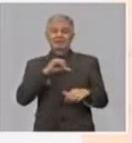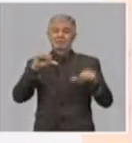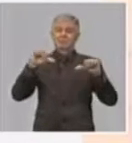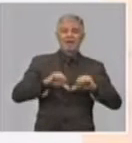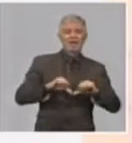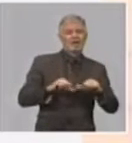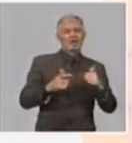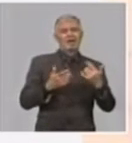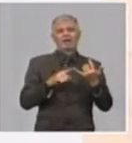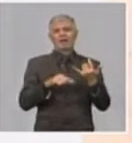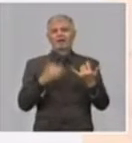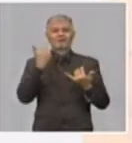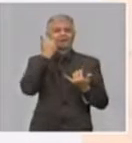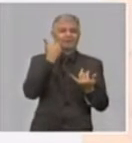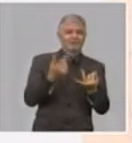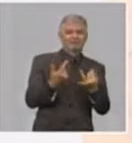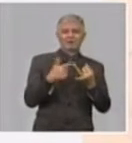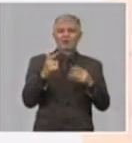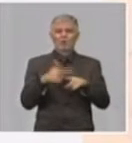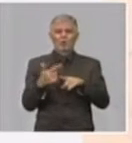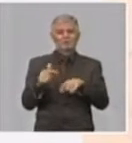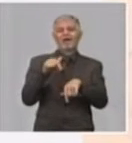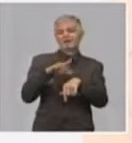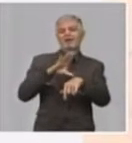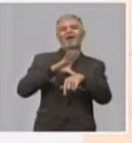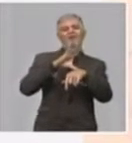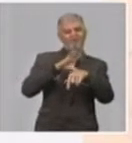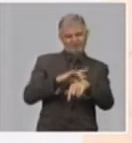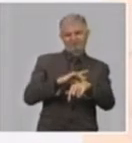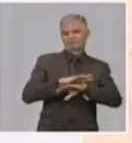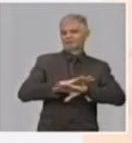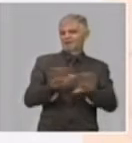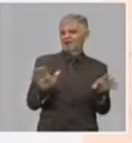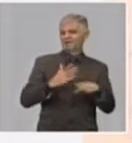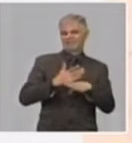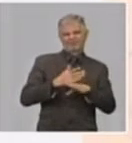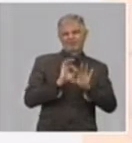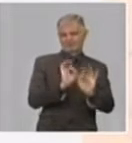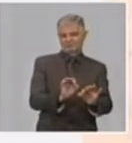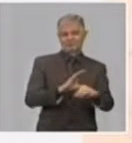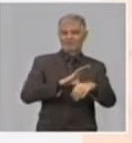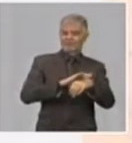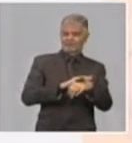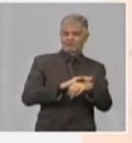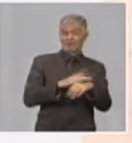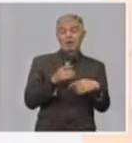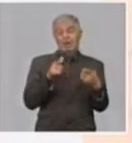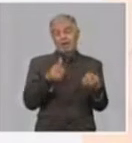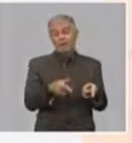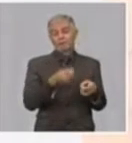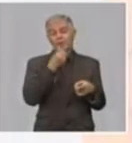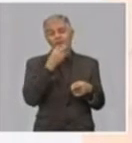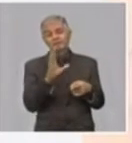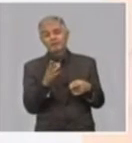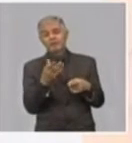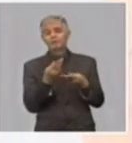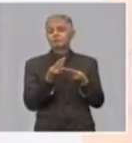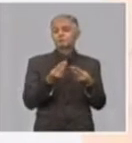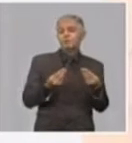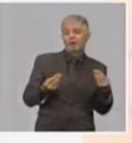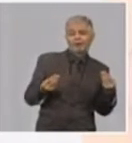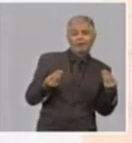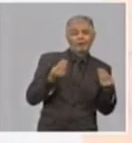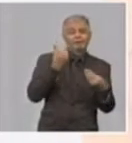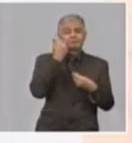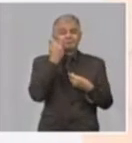síntomas es sinónimo de enfermedad. O sea, el virus ha empezado a hacernos daño. Obviamente esto puede transitar leve, y estamos